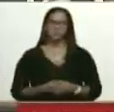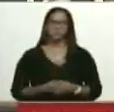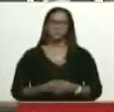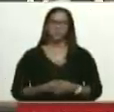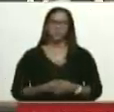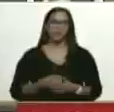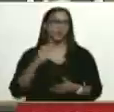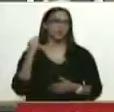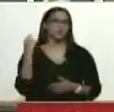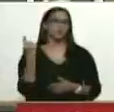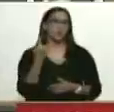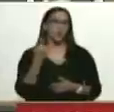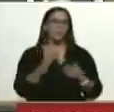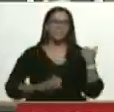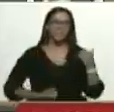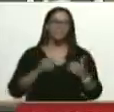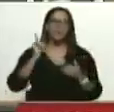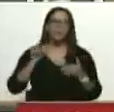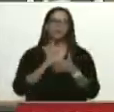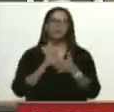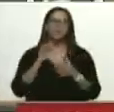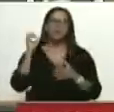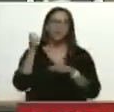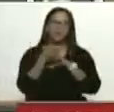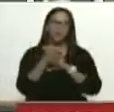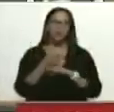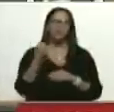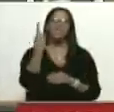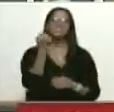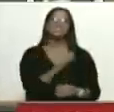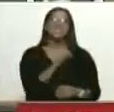No solo como presidente, sino como funcionario del Estado, un asesino.